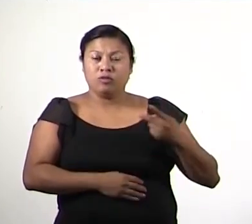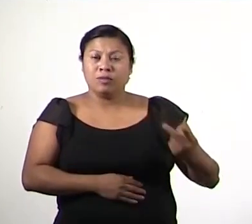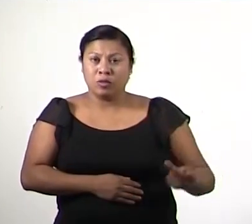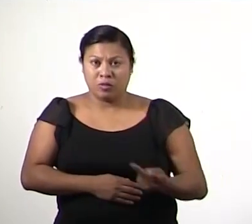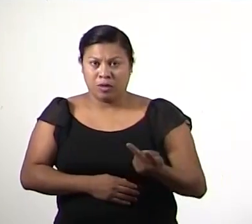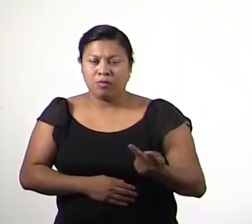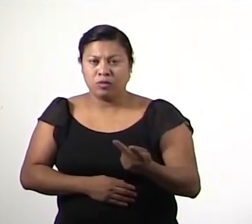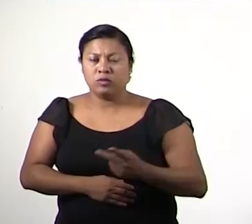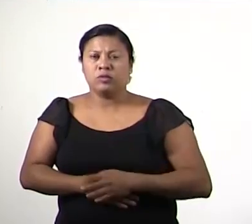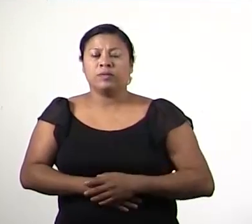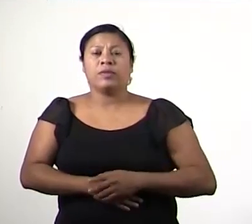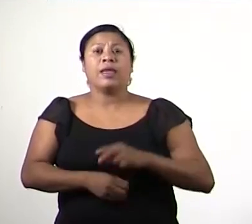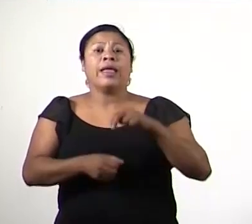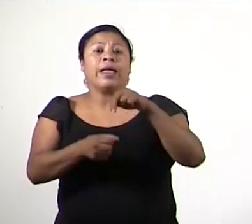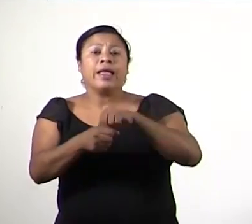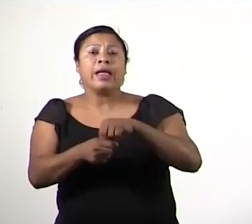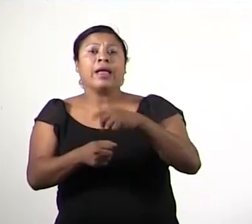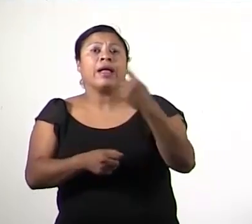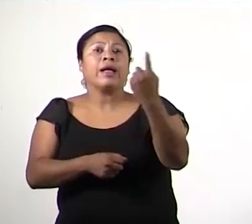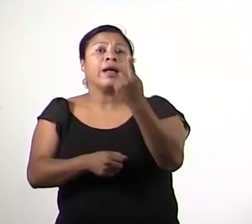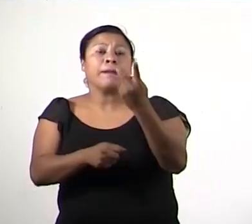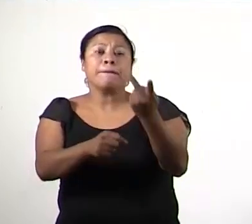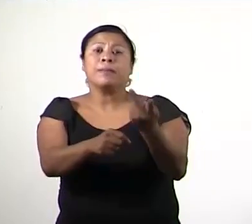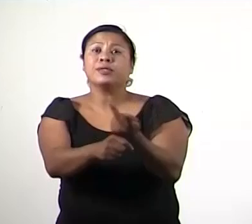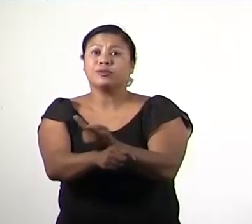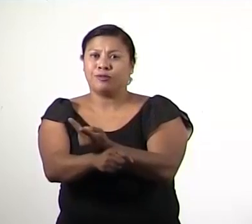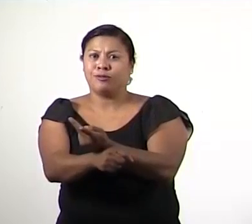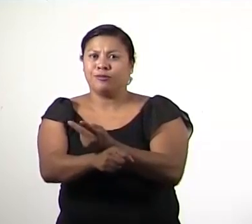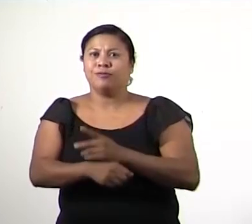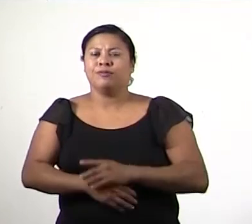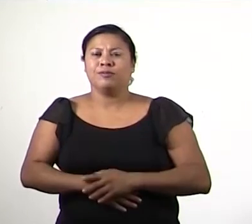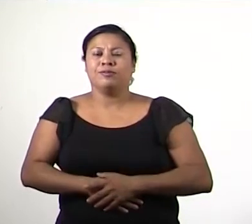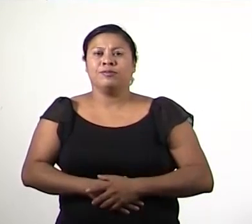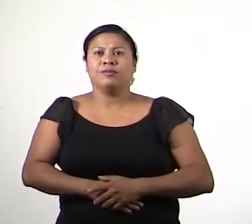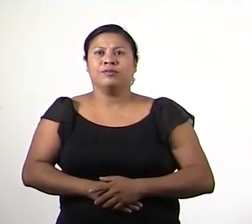el ¿qué ocurrió?,